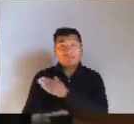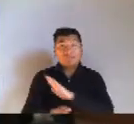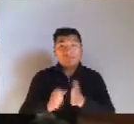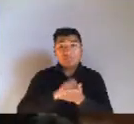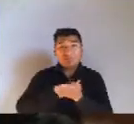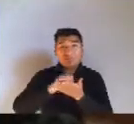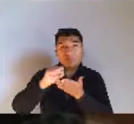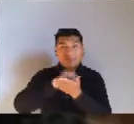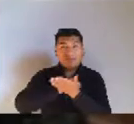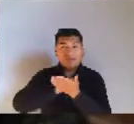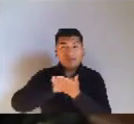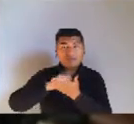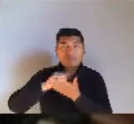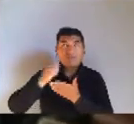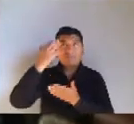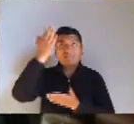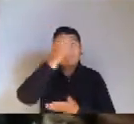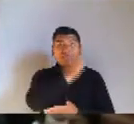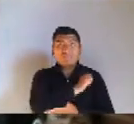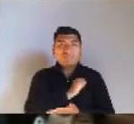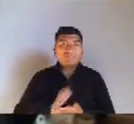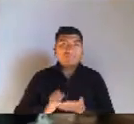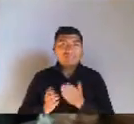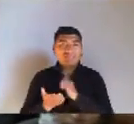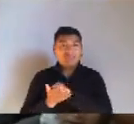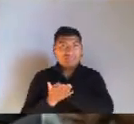Santo, santo es el Señor,